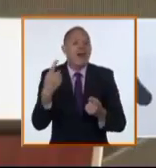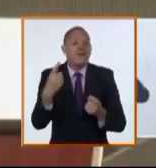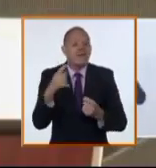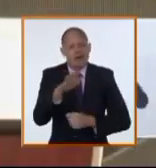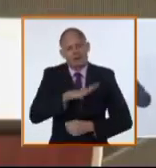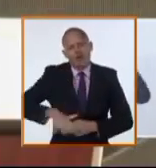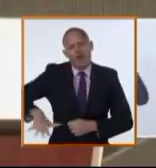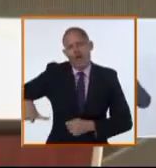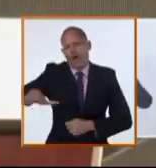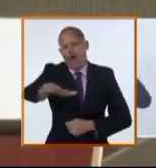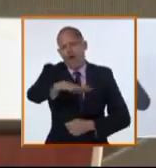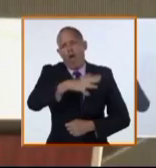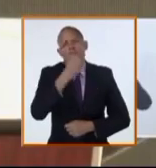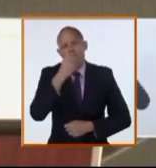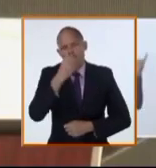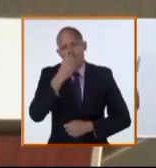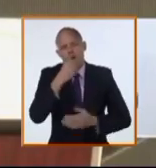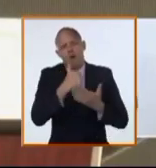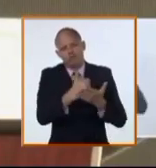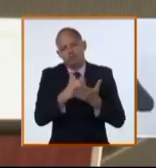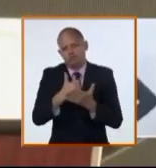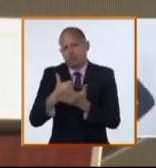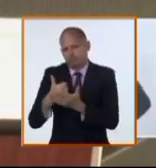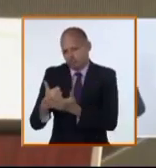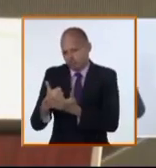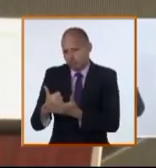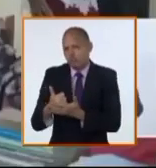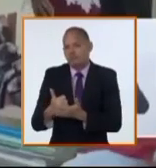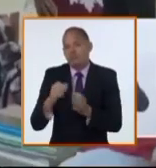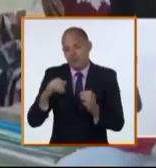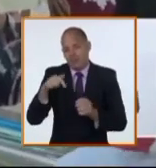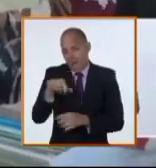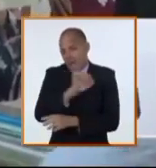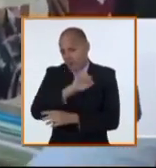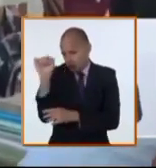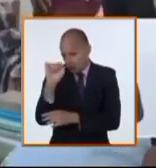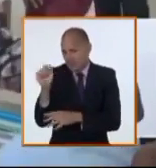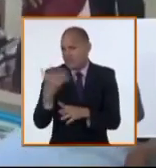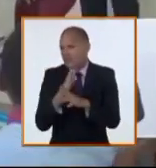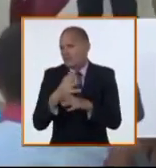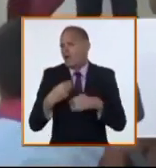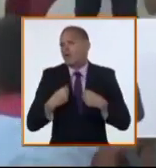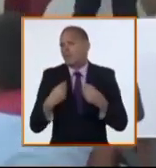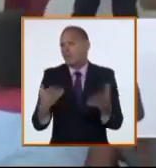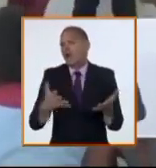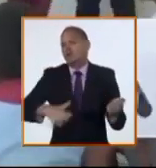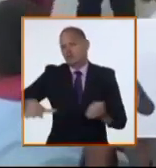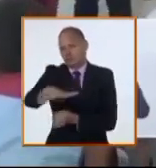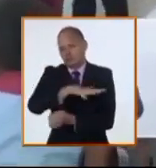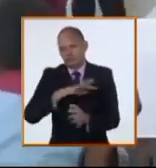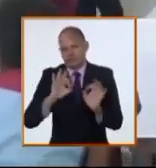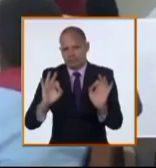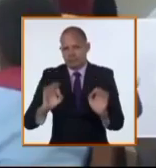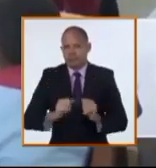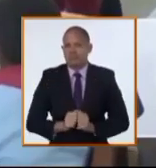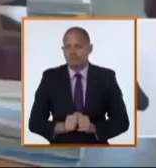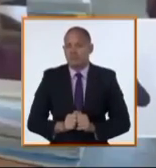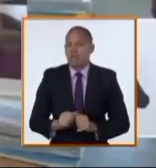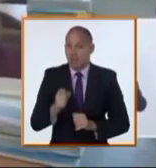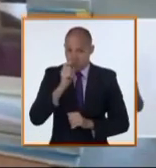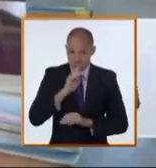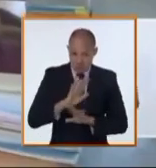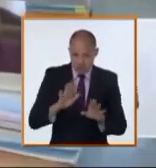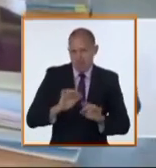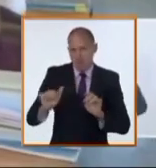y decidida de todos porque de todos es esta conquista como parte de la celebración Díaz canel se acercó a los pequeños